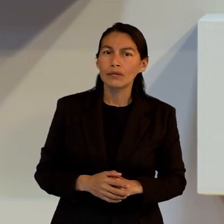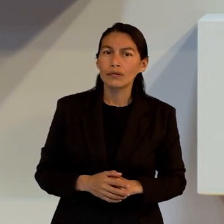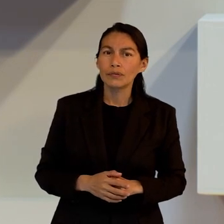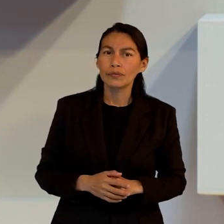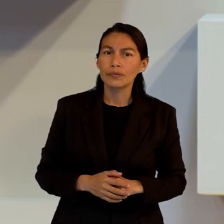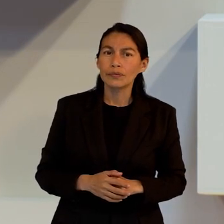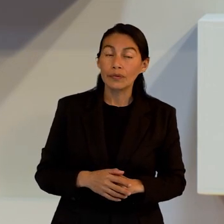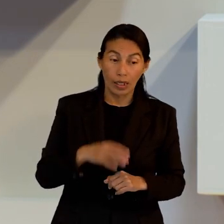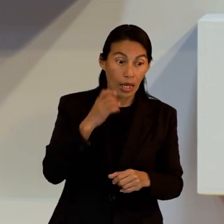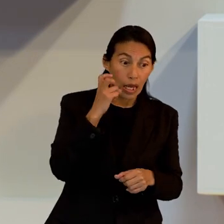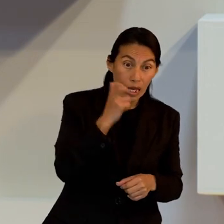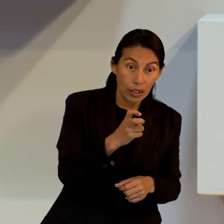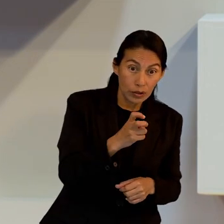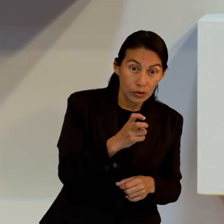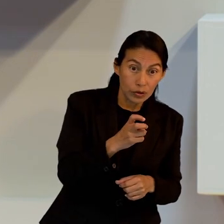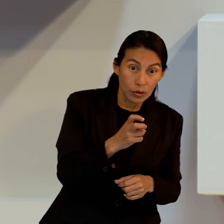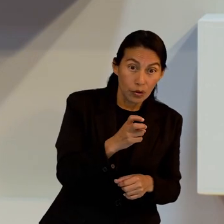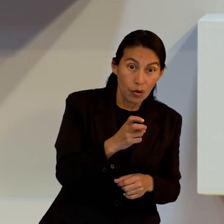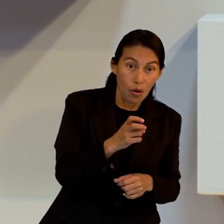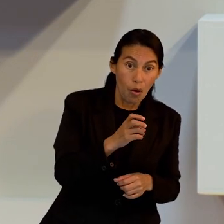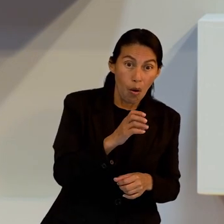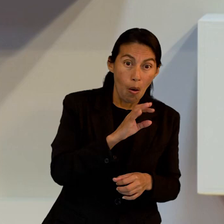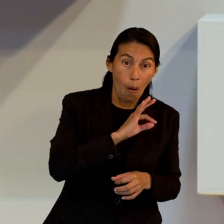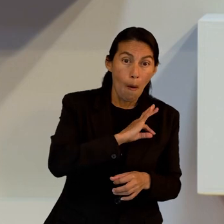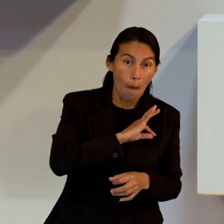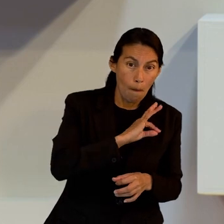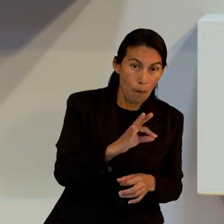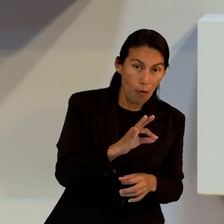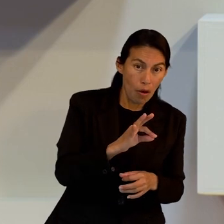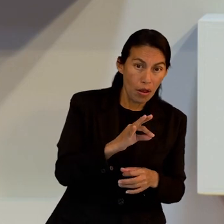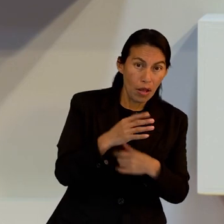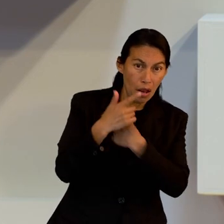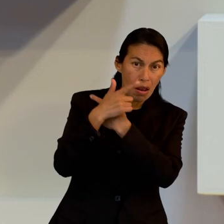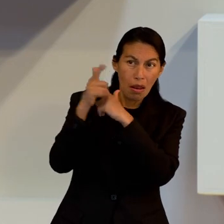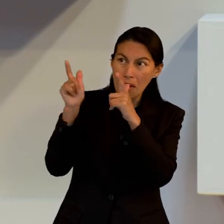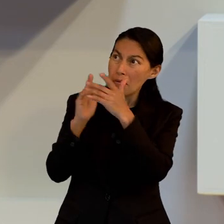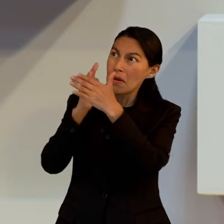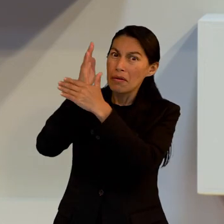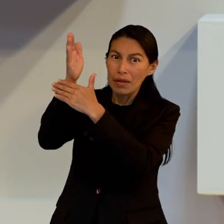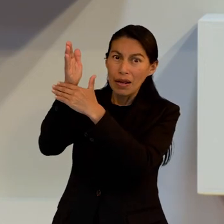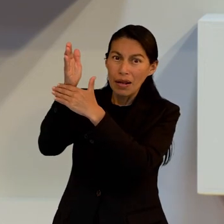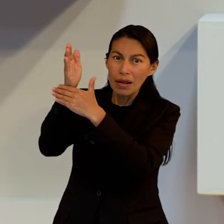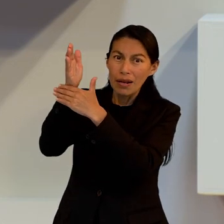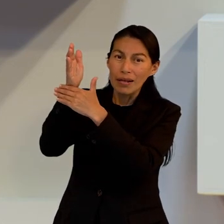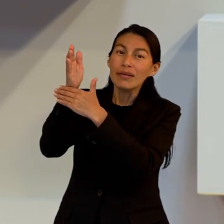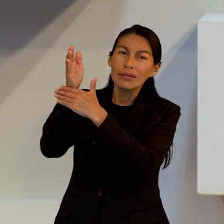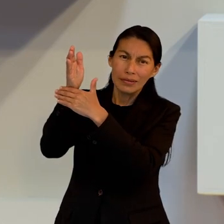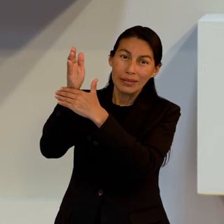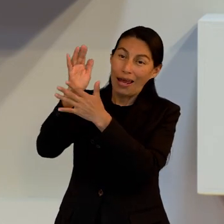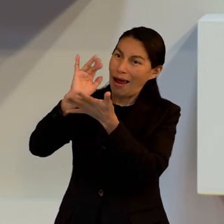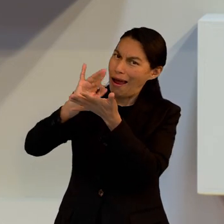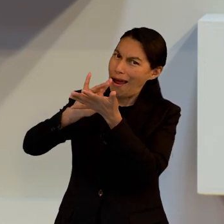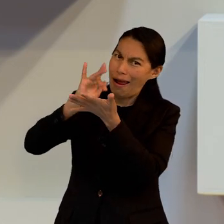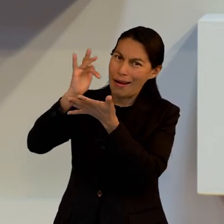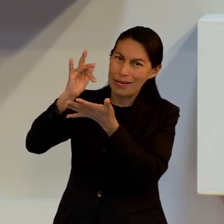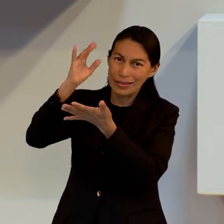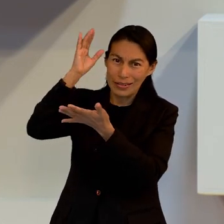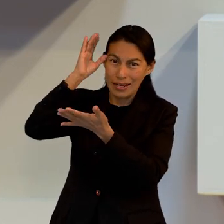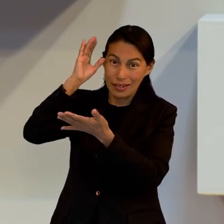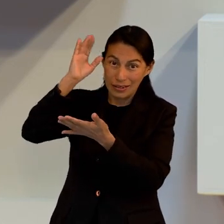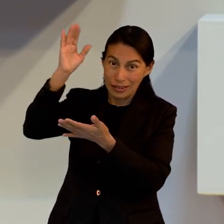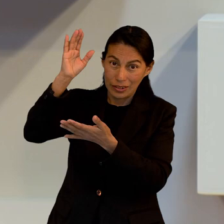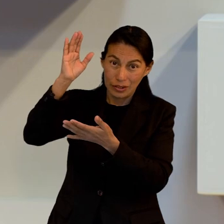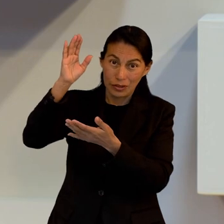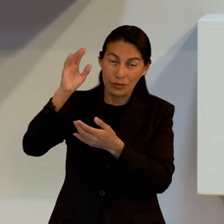sólo es posible por cristo porque ni todos podrían pasar tener